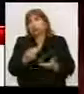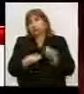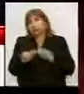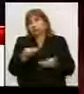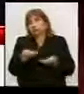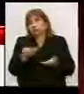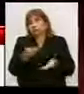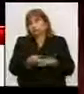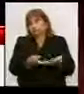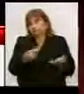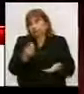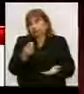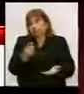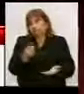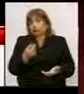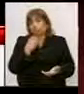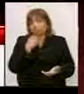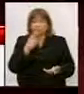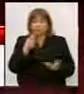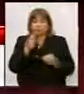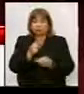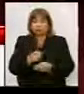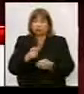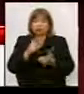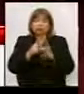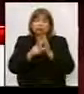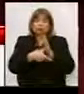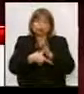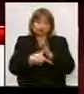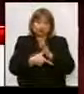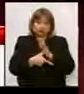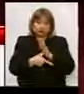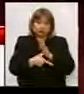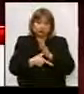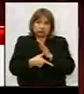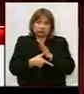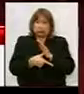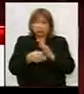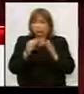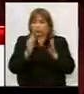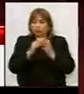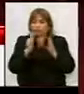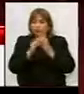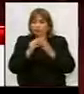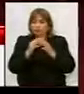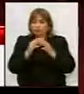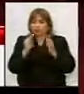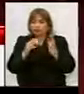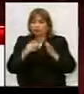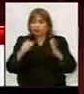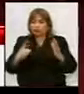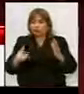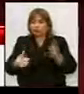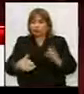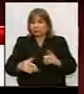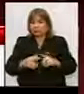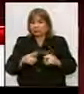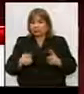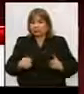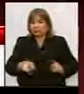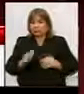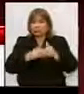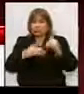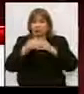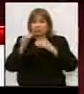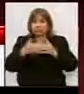más rentable, que aparece primero agrícola, pero luego se convierte en expansión urbana, en el crecimiento de áreas para